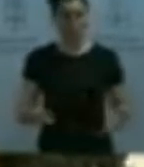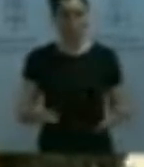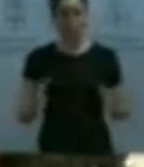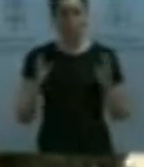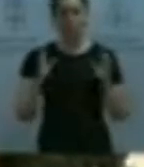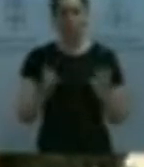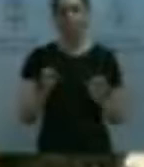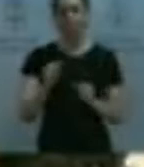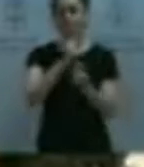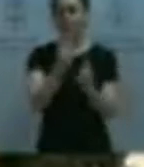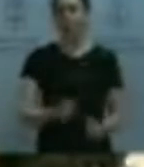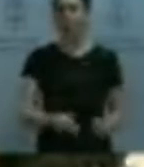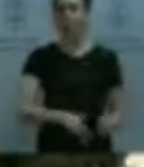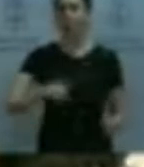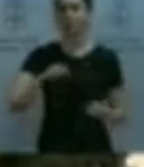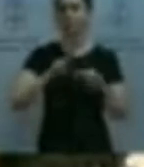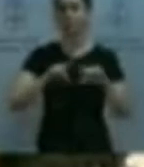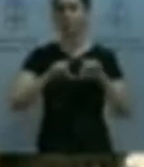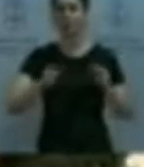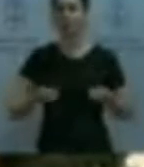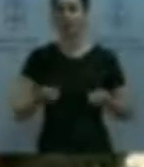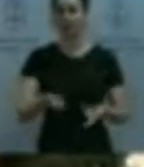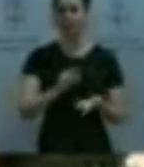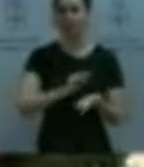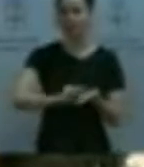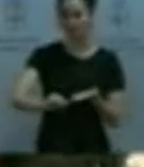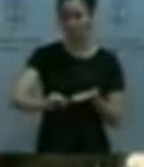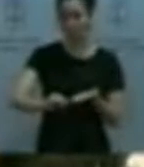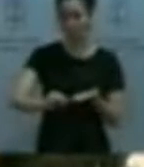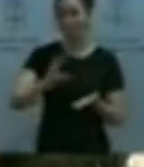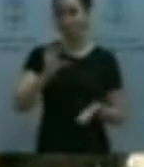funcionamiento del SEPEPA era de